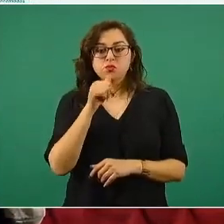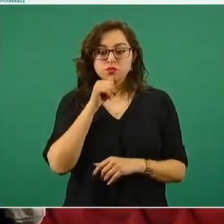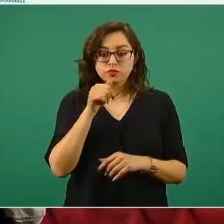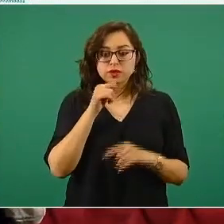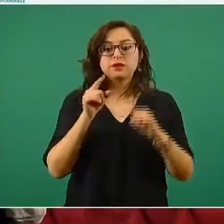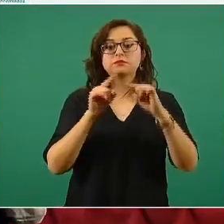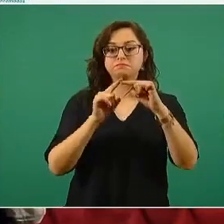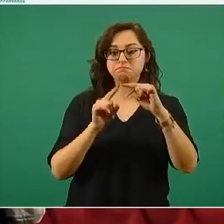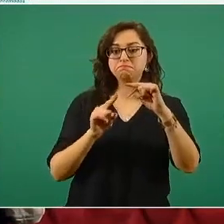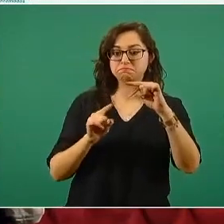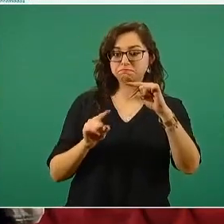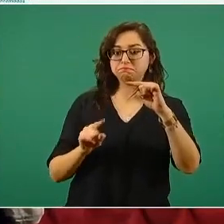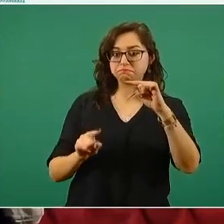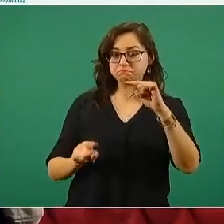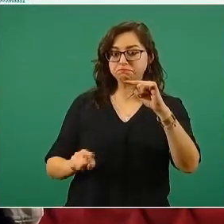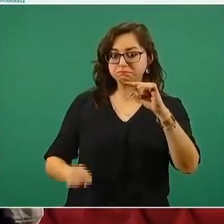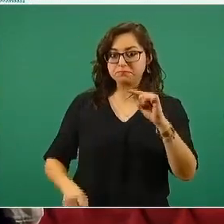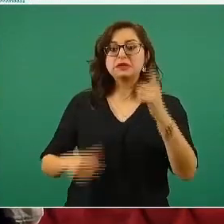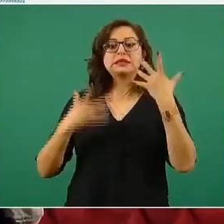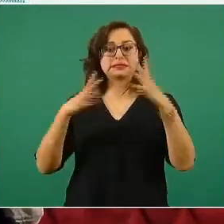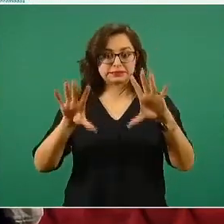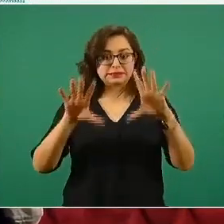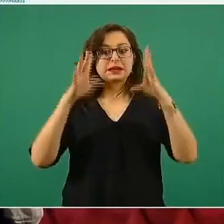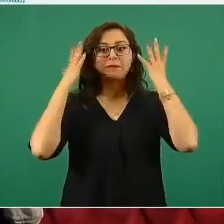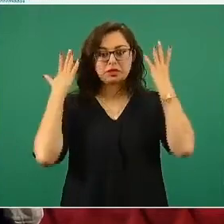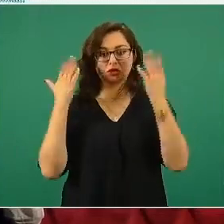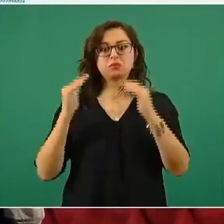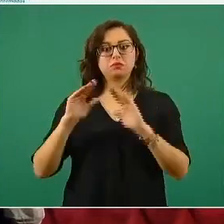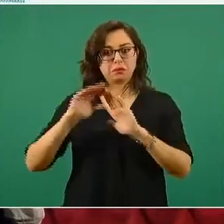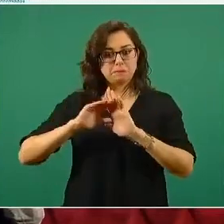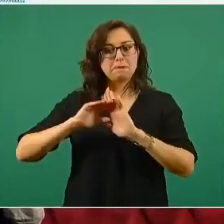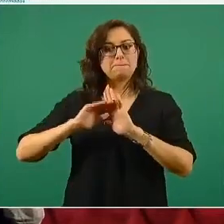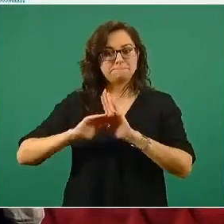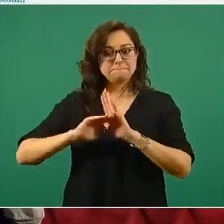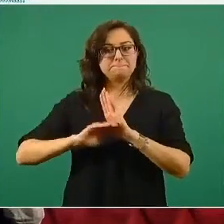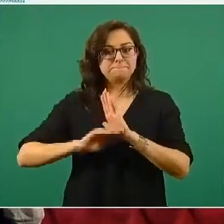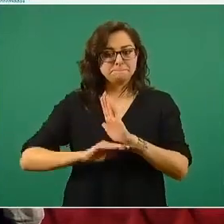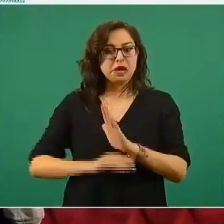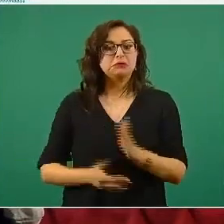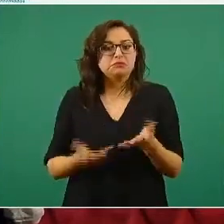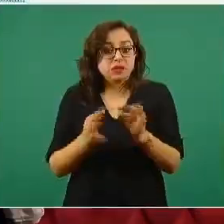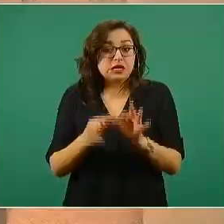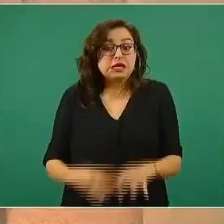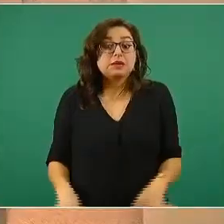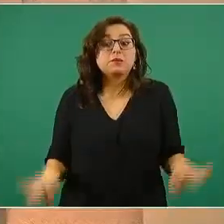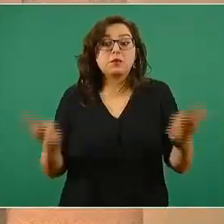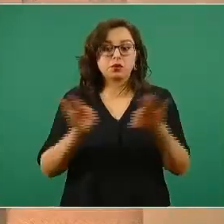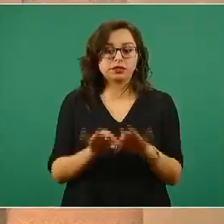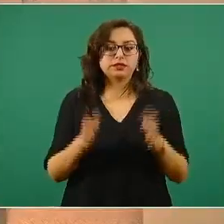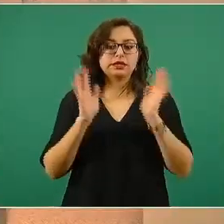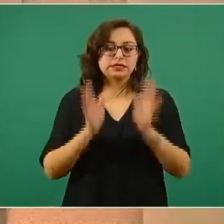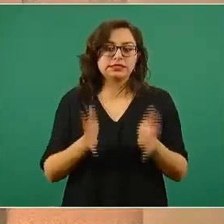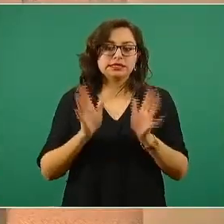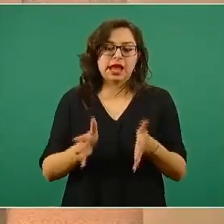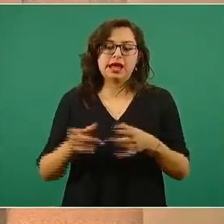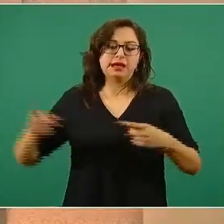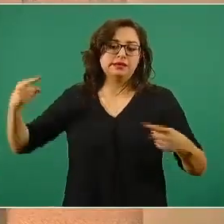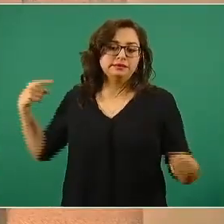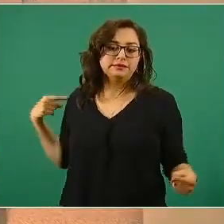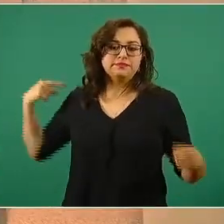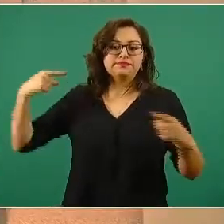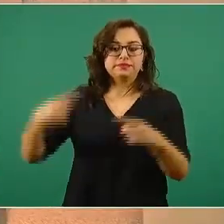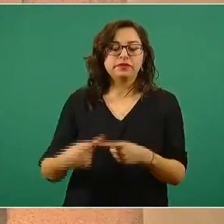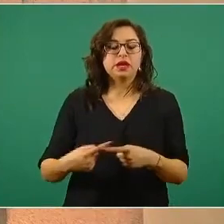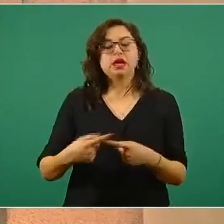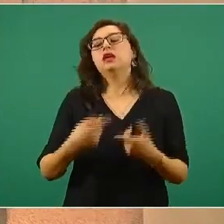una aceleración importante en la disminución de los casos que se ha mantenido desde la semana epidemiológica número